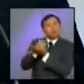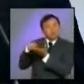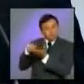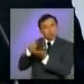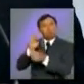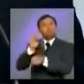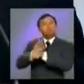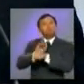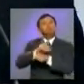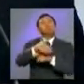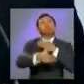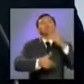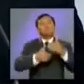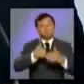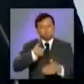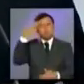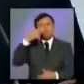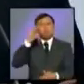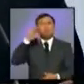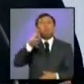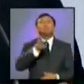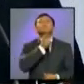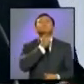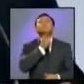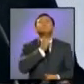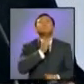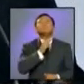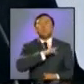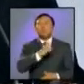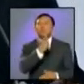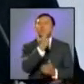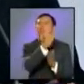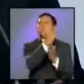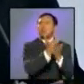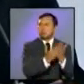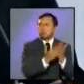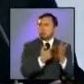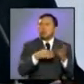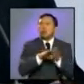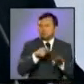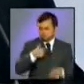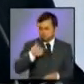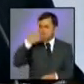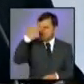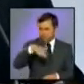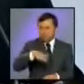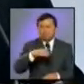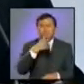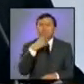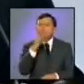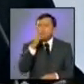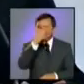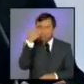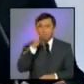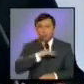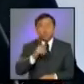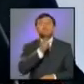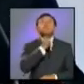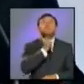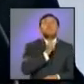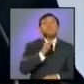de sobre los Godoy y el otro caso eh del periódico